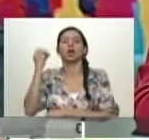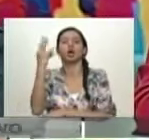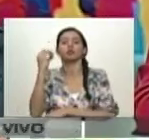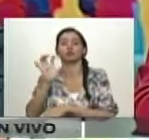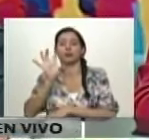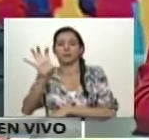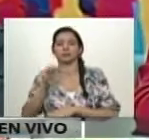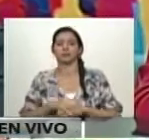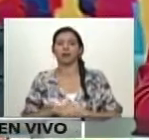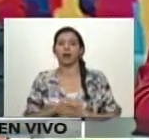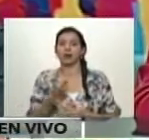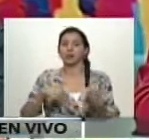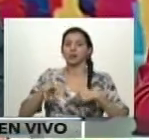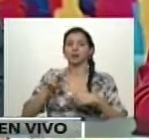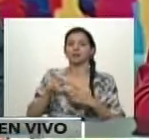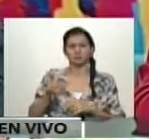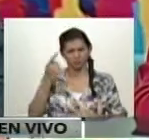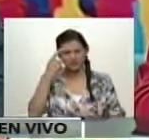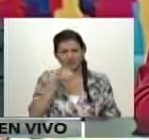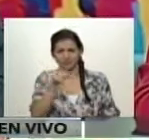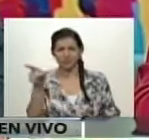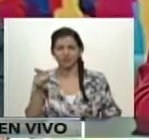de bolivariano y de chavista. ¿Ustedes sabían eso?